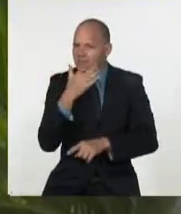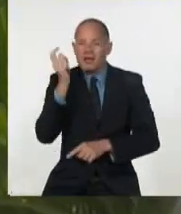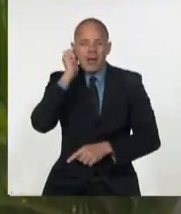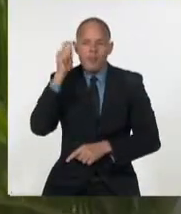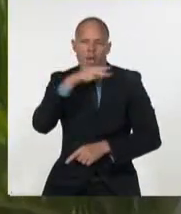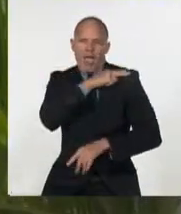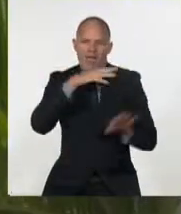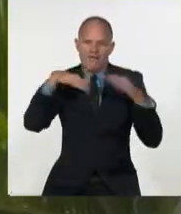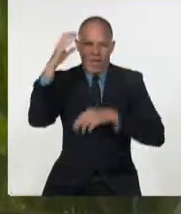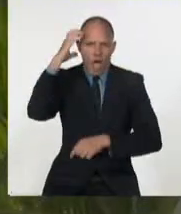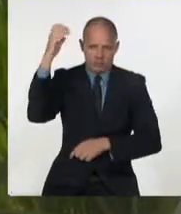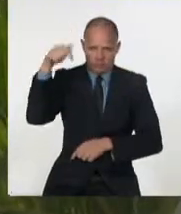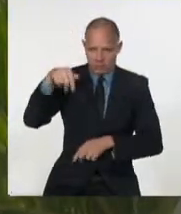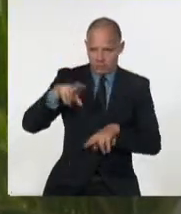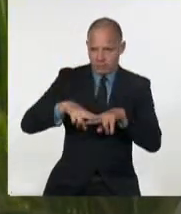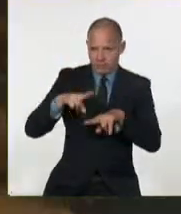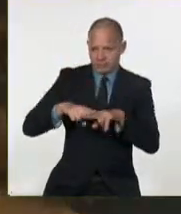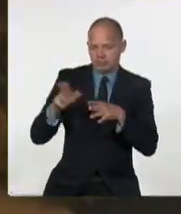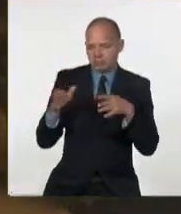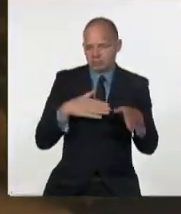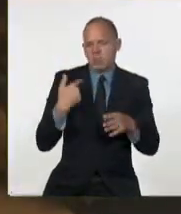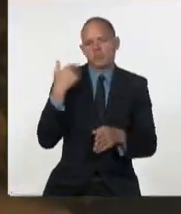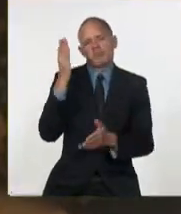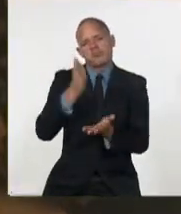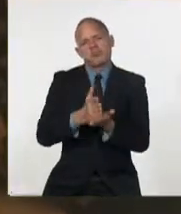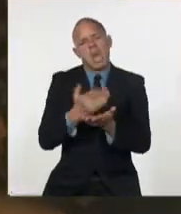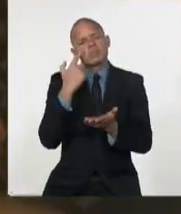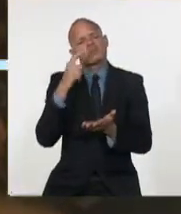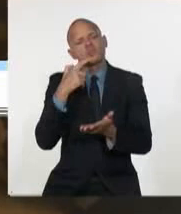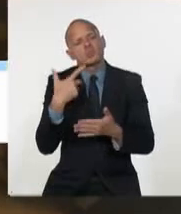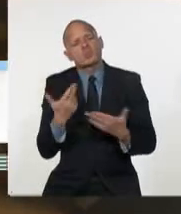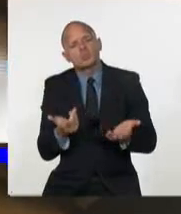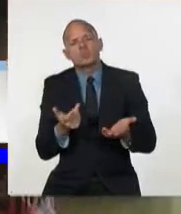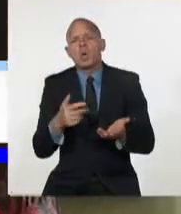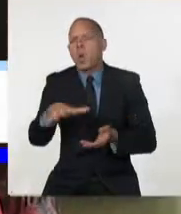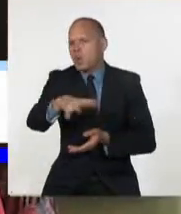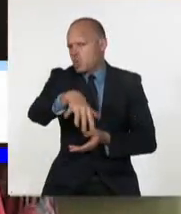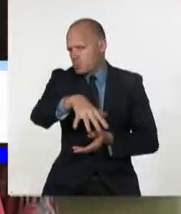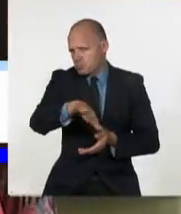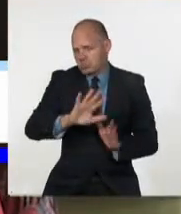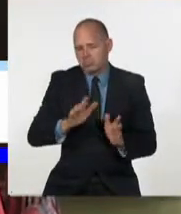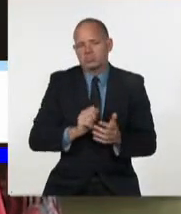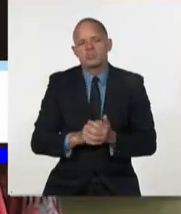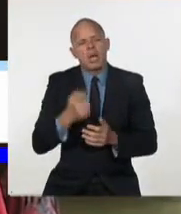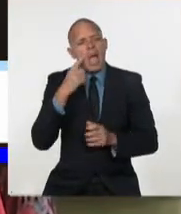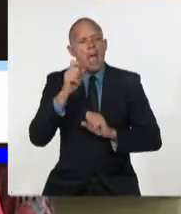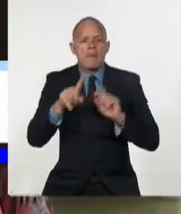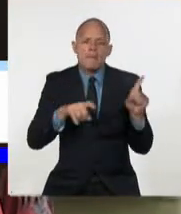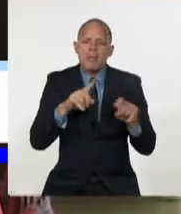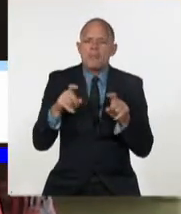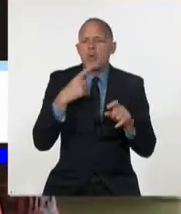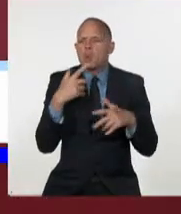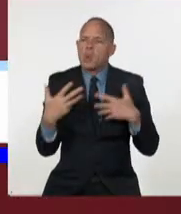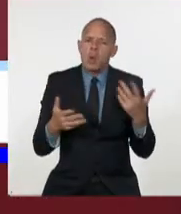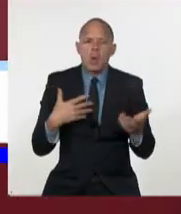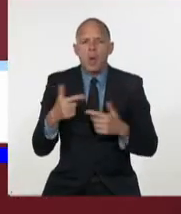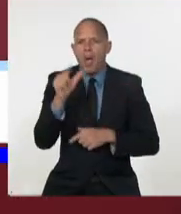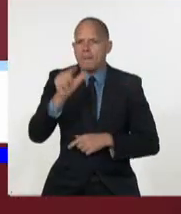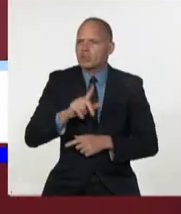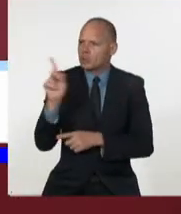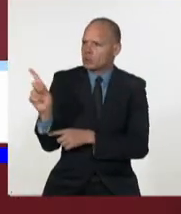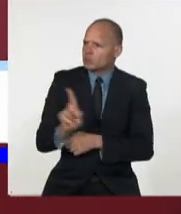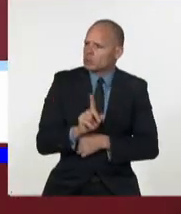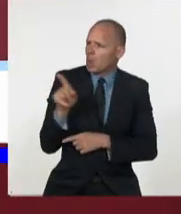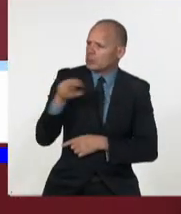El Círculo Social Obrero José Luis Tacende fue el primer sitio visitado. Valdés Mesa compartió con los asistentes a la instalación recreativa, quienes